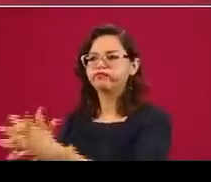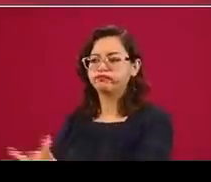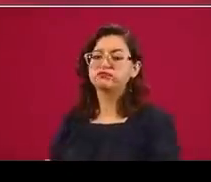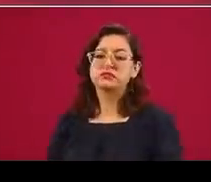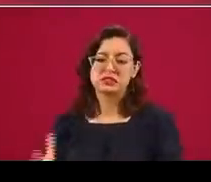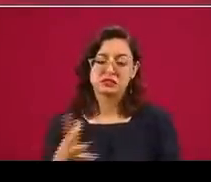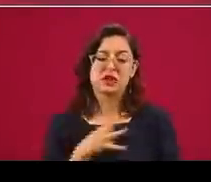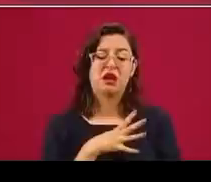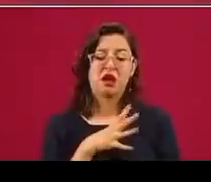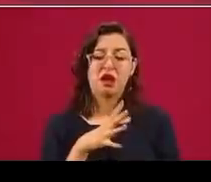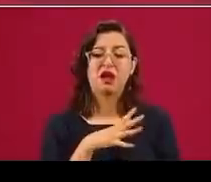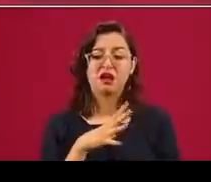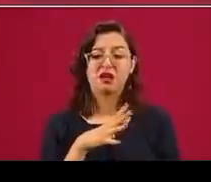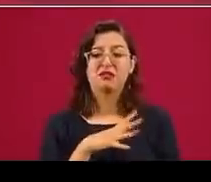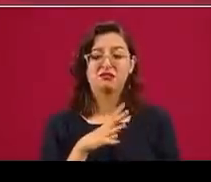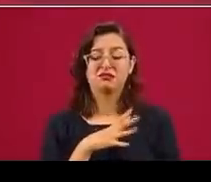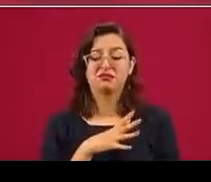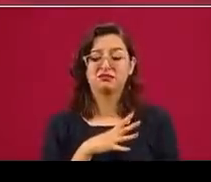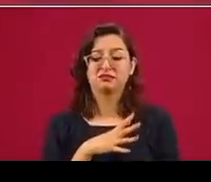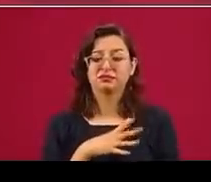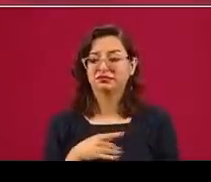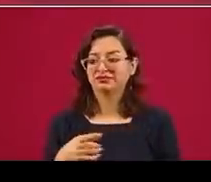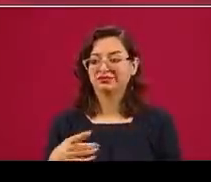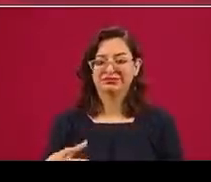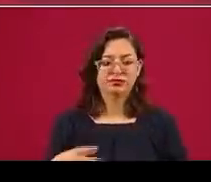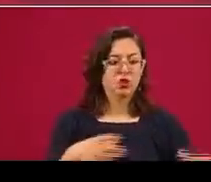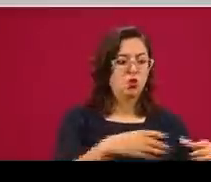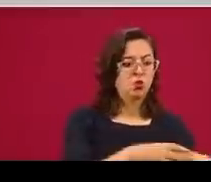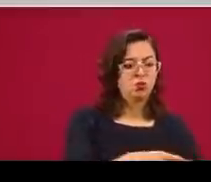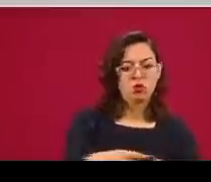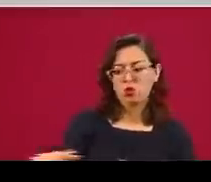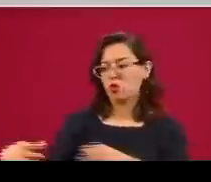y son agresiones entre ellos